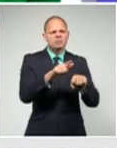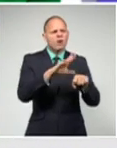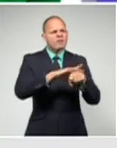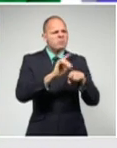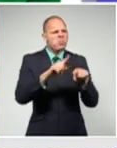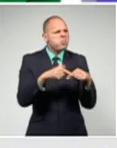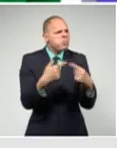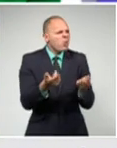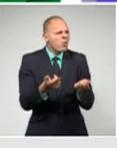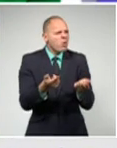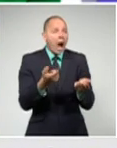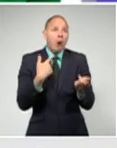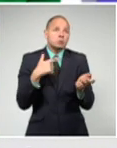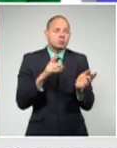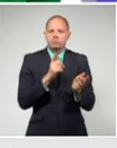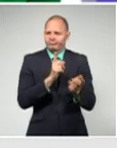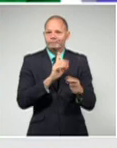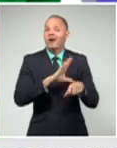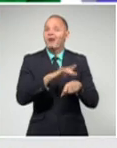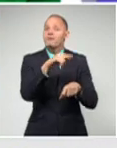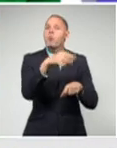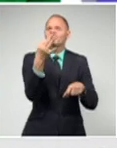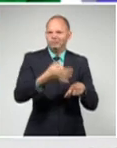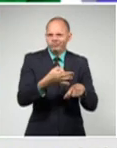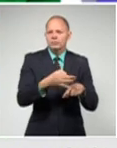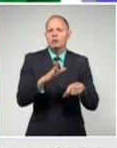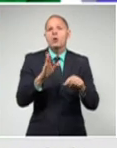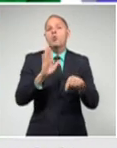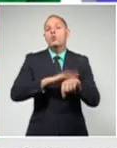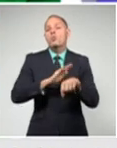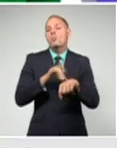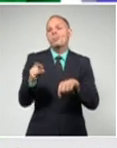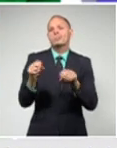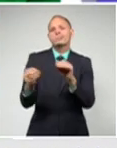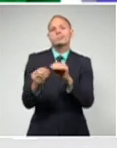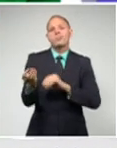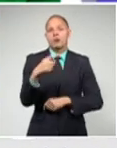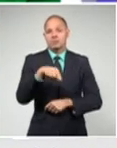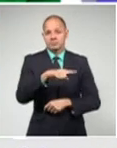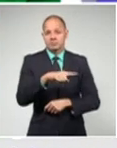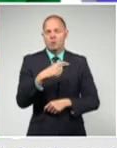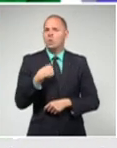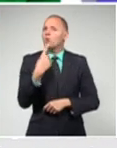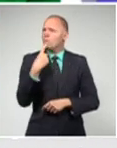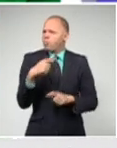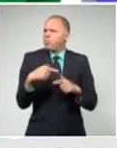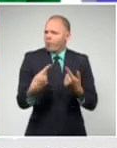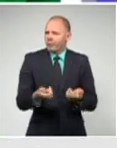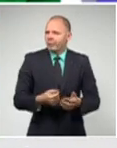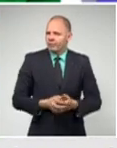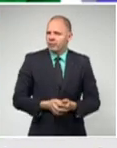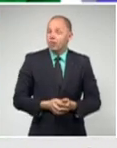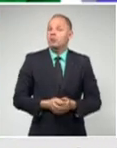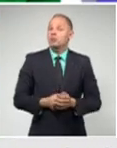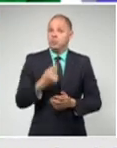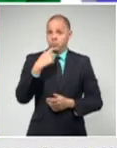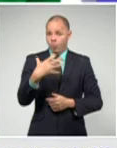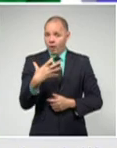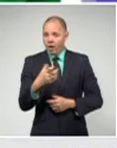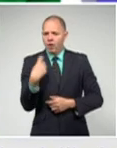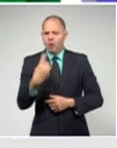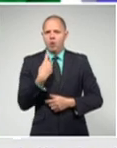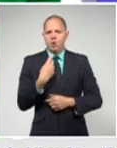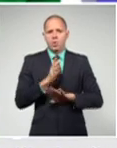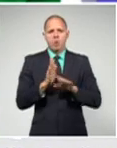Lo enfatizamos para que nos demos cuenta de la importancia de informar que hemos sido contacto y de